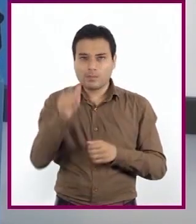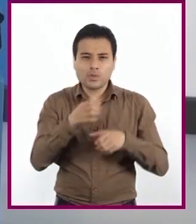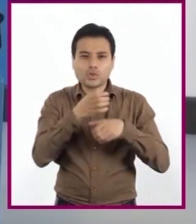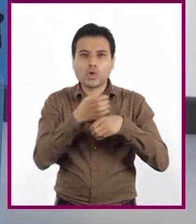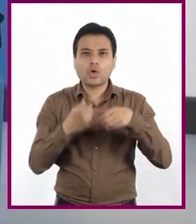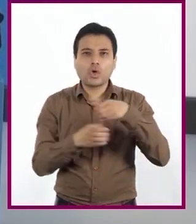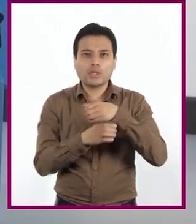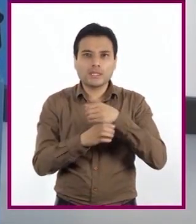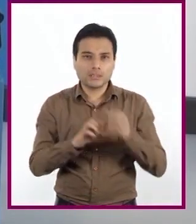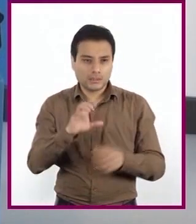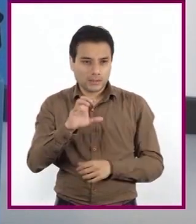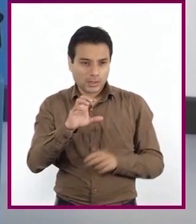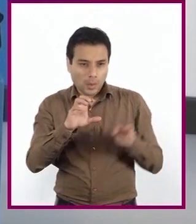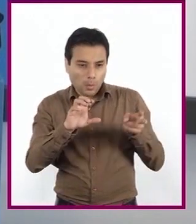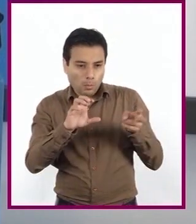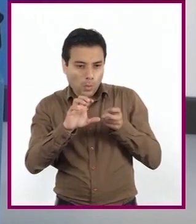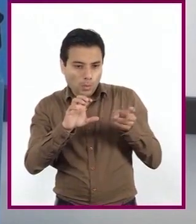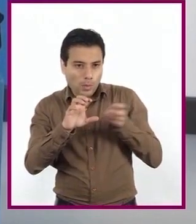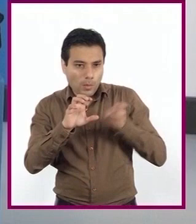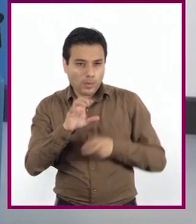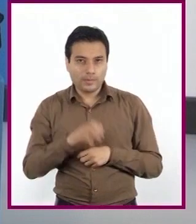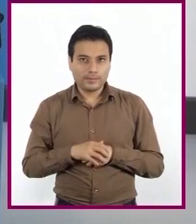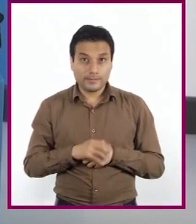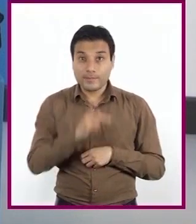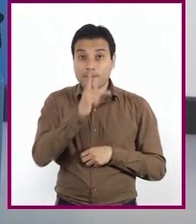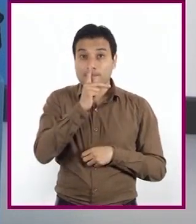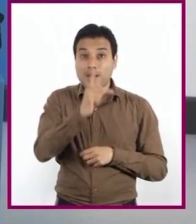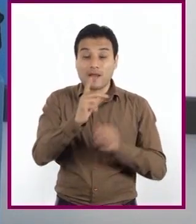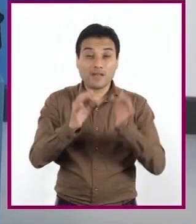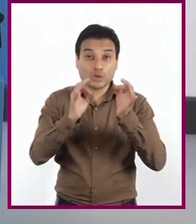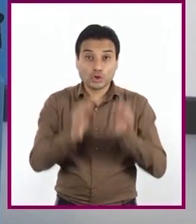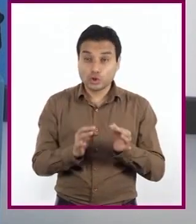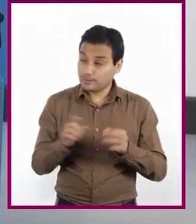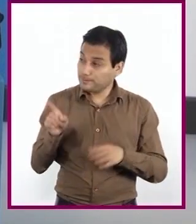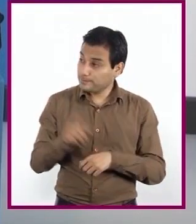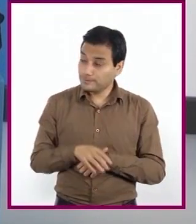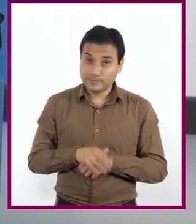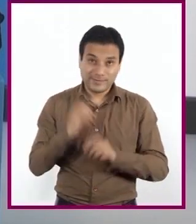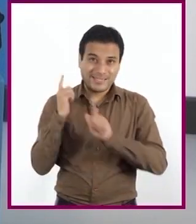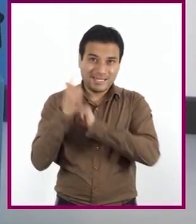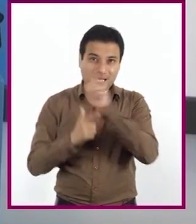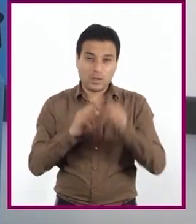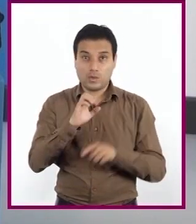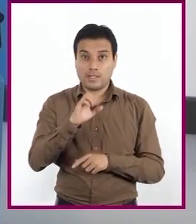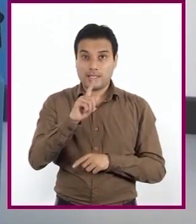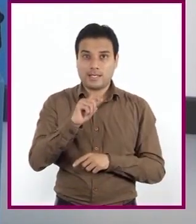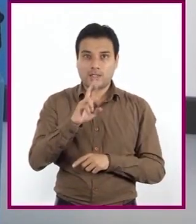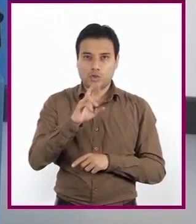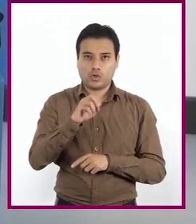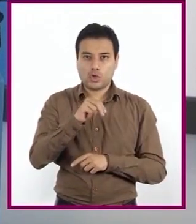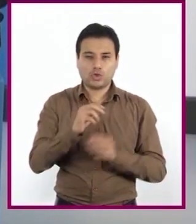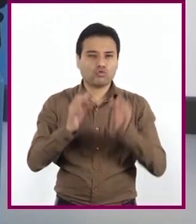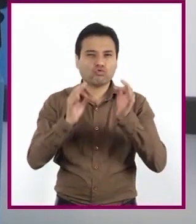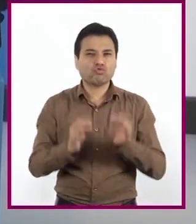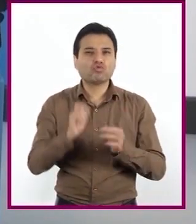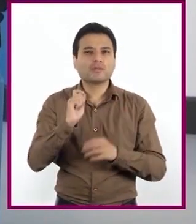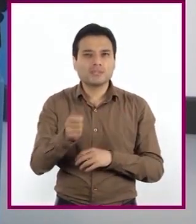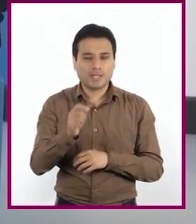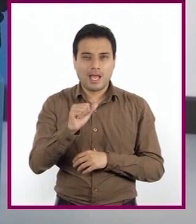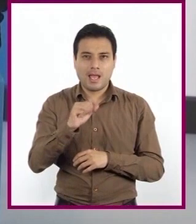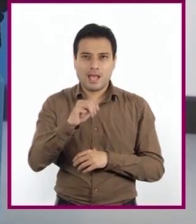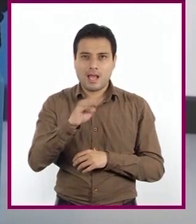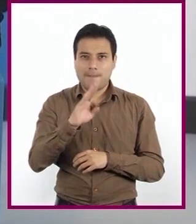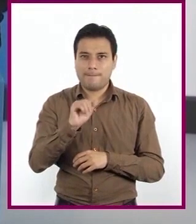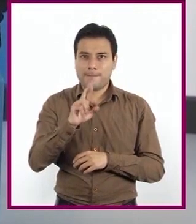el término electricidad, que proviene del vocablo griego electrón, que significa ámbar. Un experimento